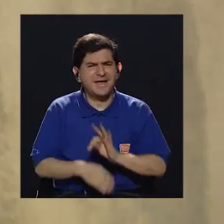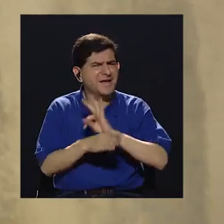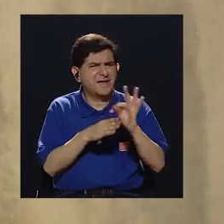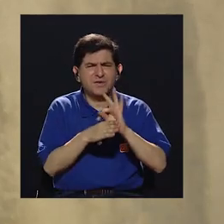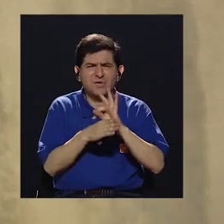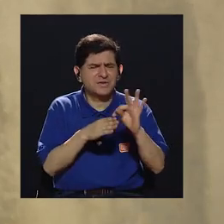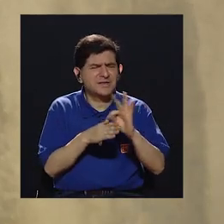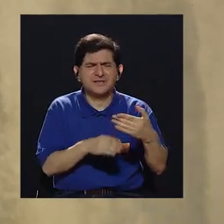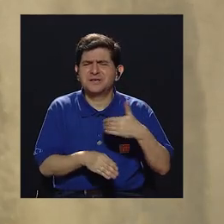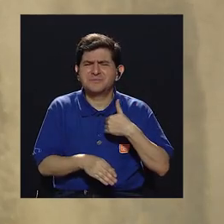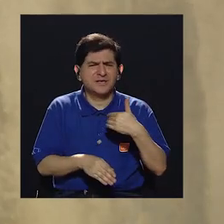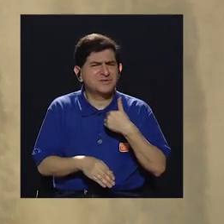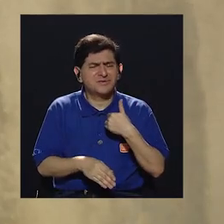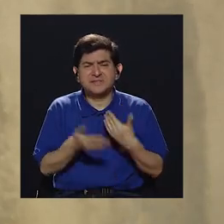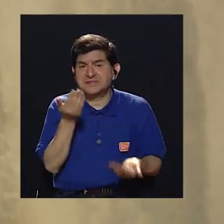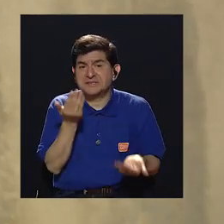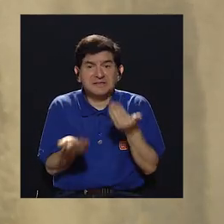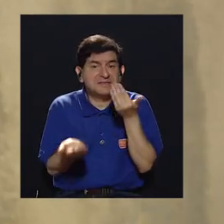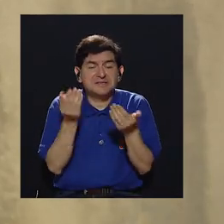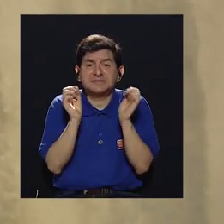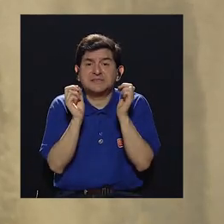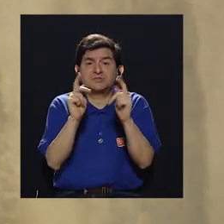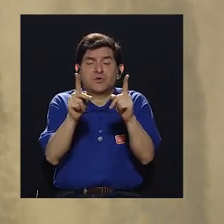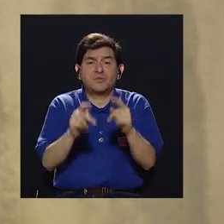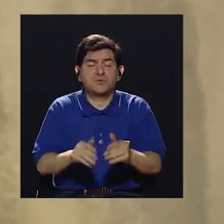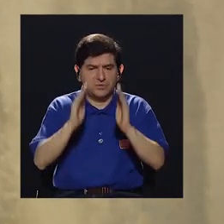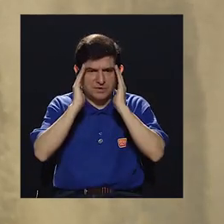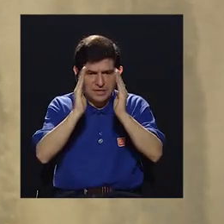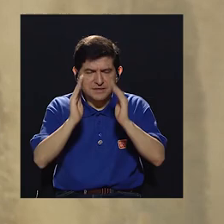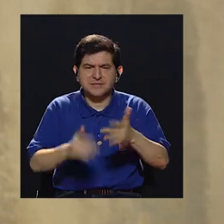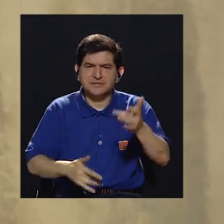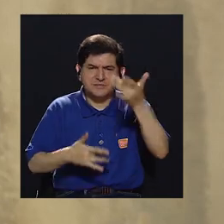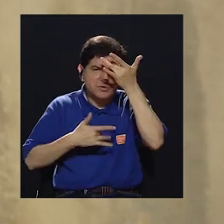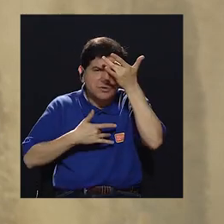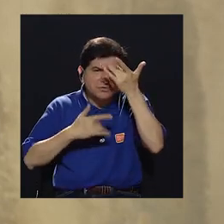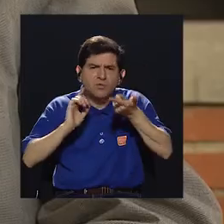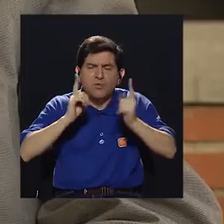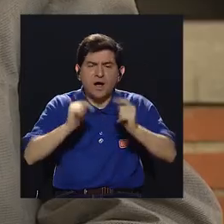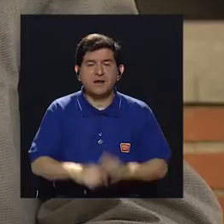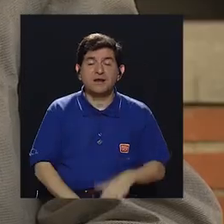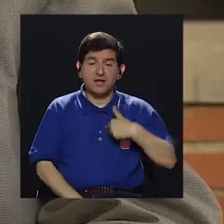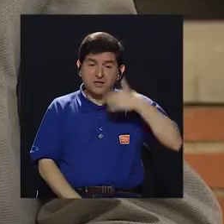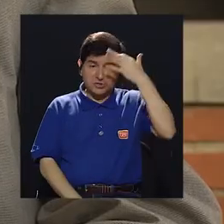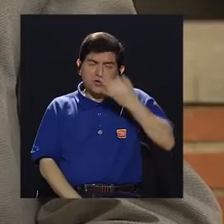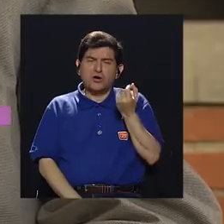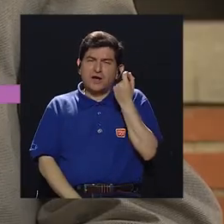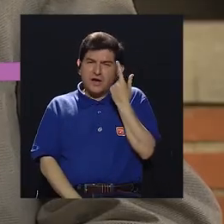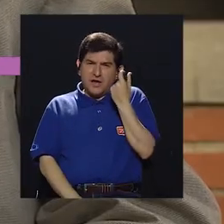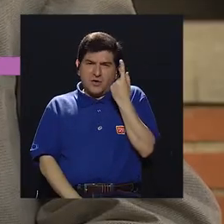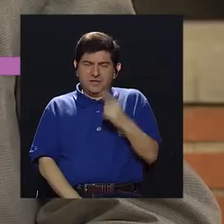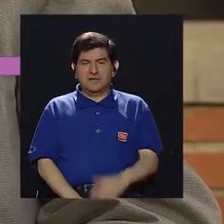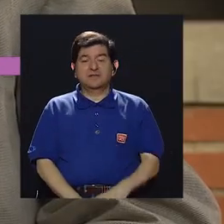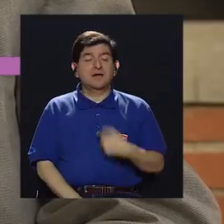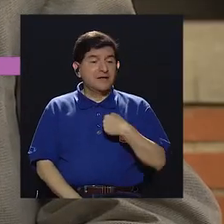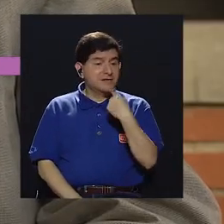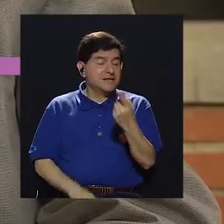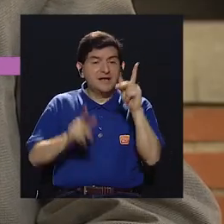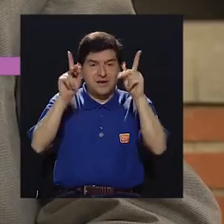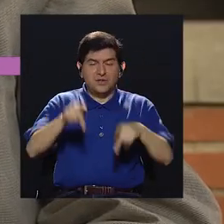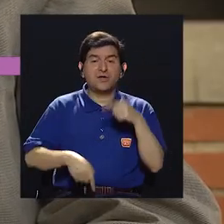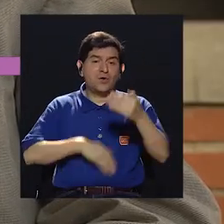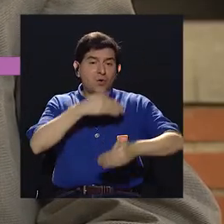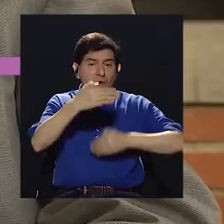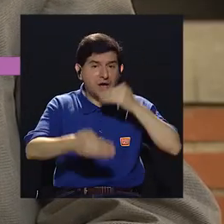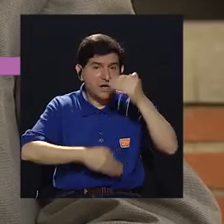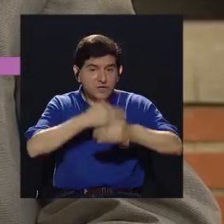¿cuáles son los tratamientos que ustedes tienen a la mano para dar manejo a este tipo de patología? Yo creo que lo que hay que entender, y yo siempre se lo digo a mis